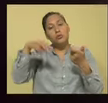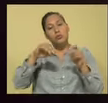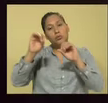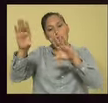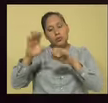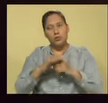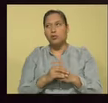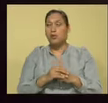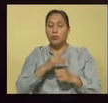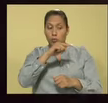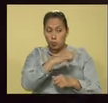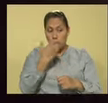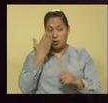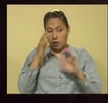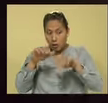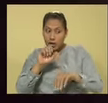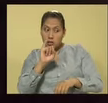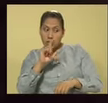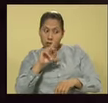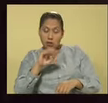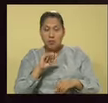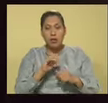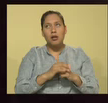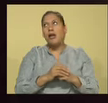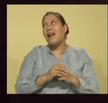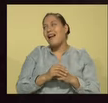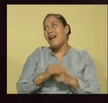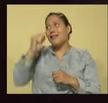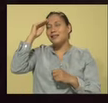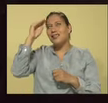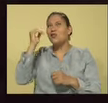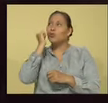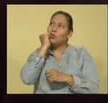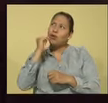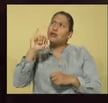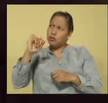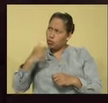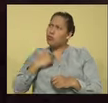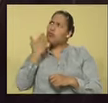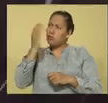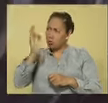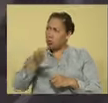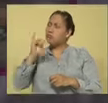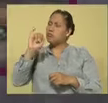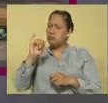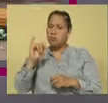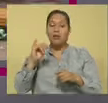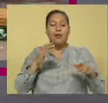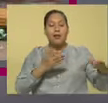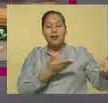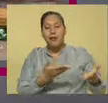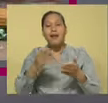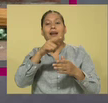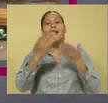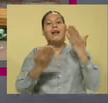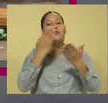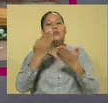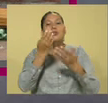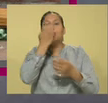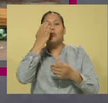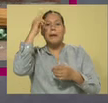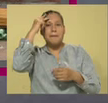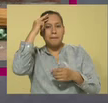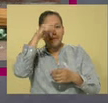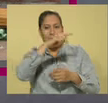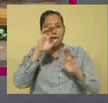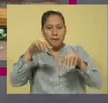Ay, ¿no quiere usted ir, Silvia? Ay, señor Trius, yo encantada. Empezaba yo a estudiar en el Bellas Artes, estaba